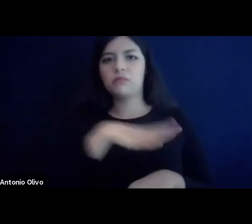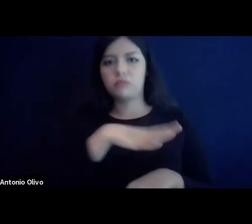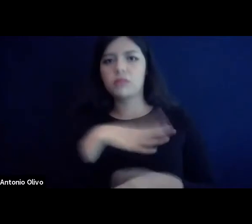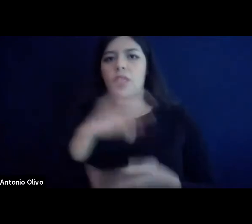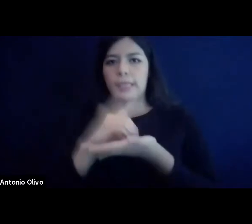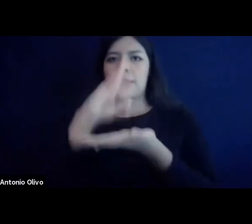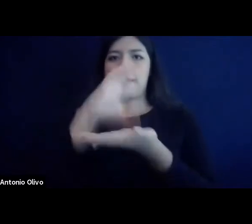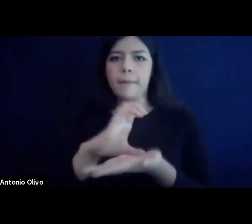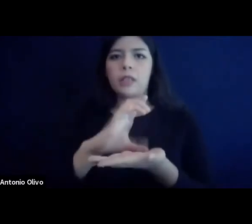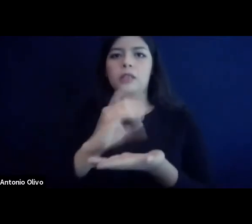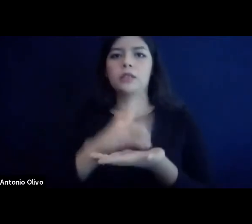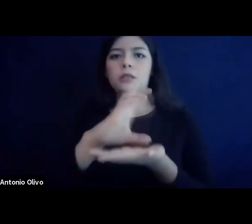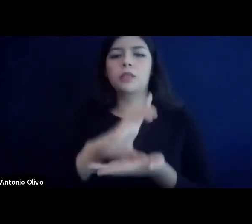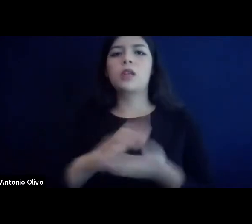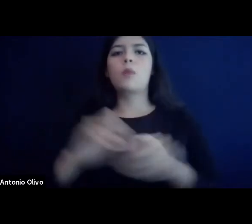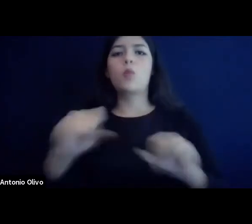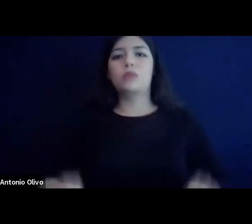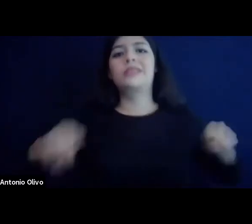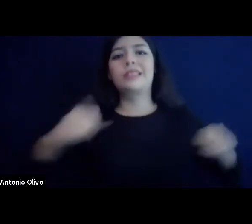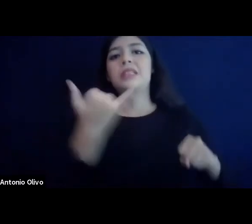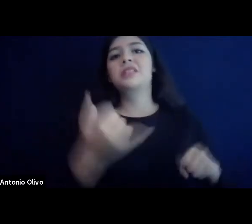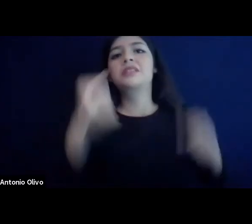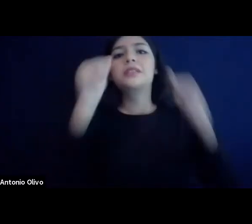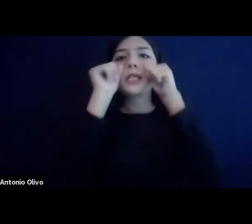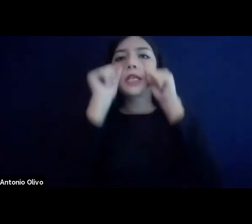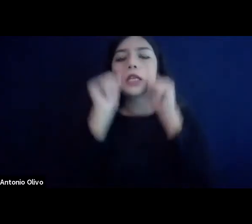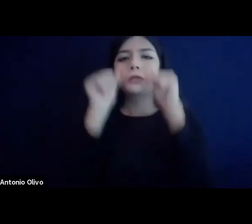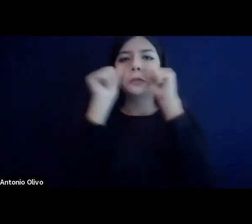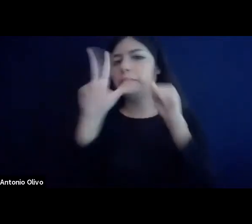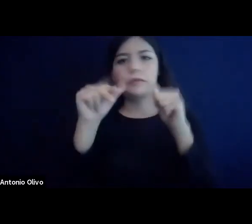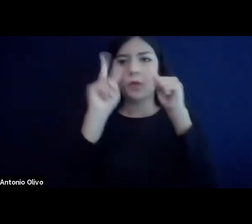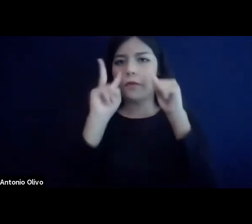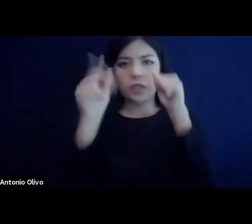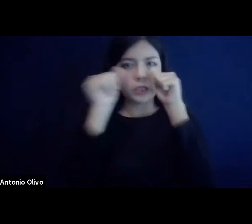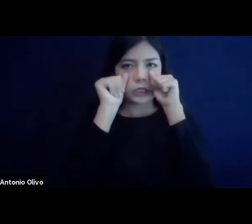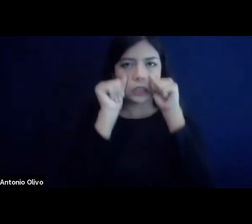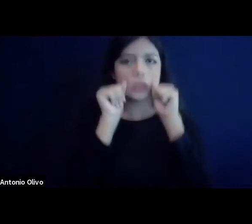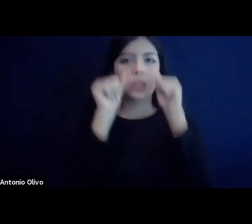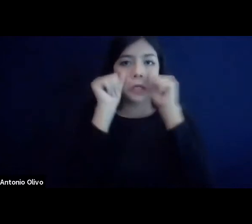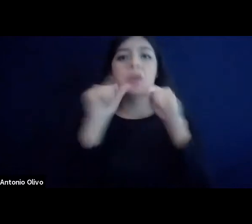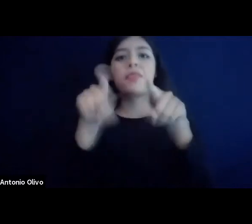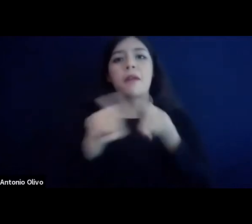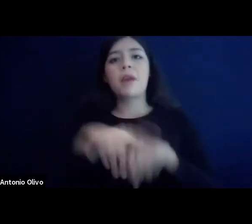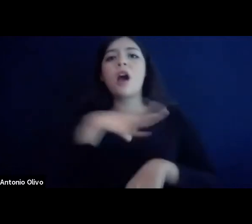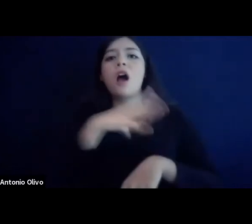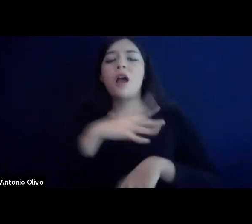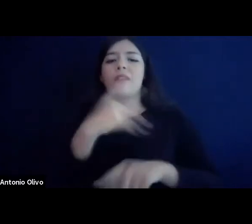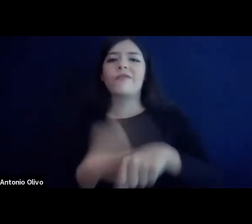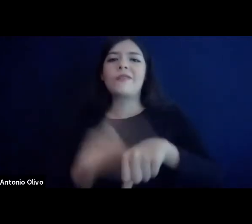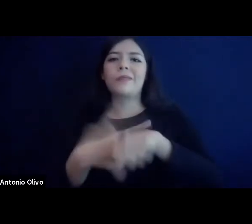era ciego también. Había perdido la vista, él tenía leucemia, entonces también fue avanzando su enfermedad